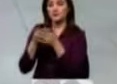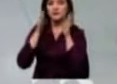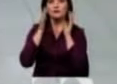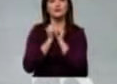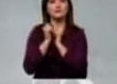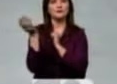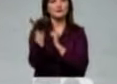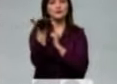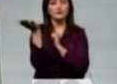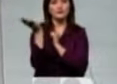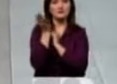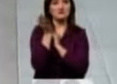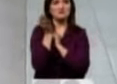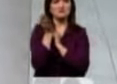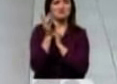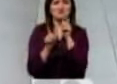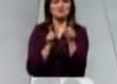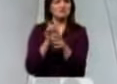les presentamos,